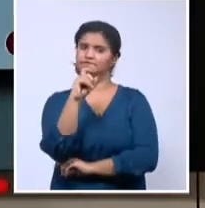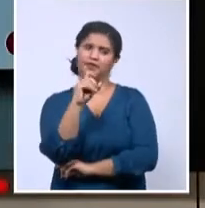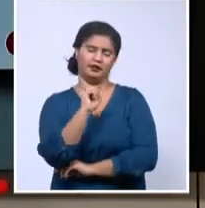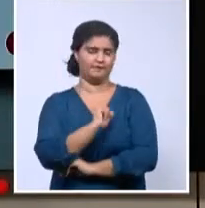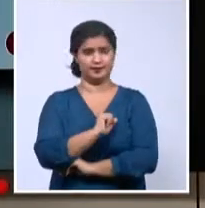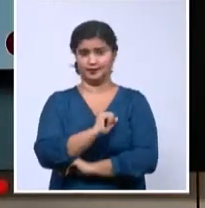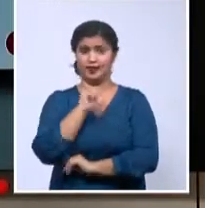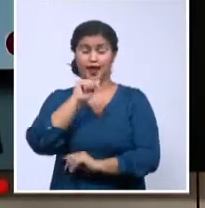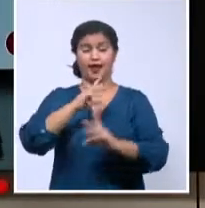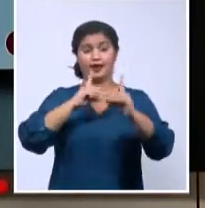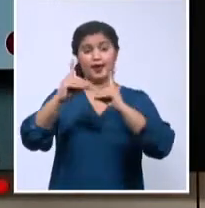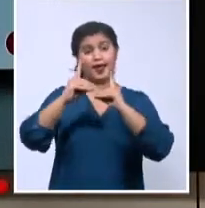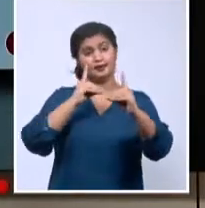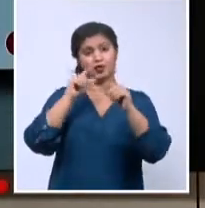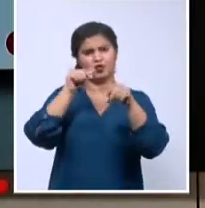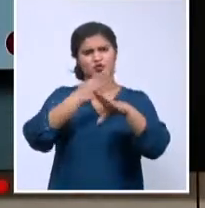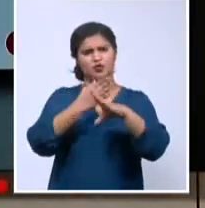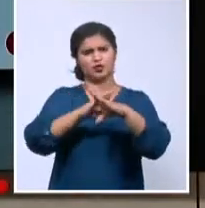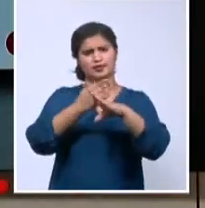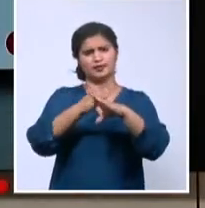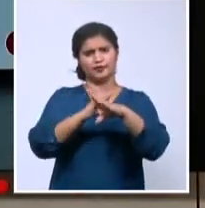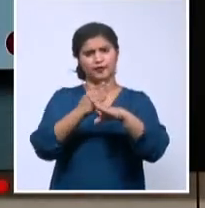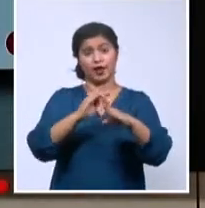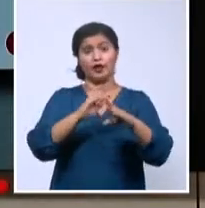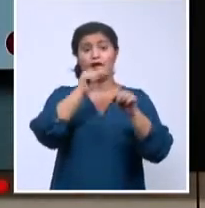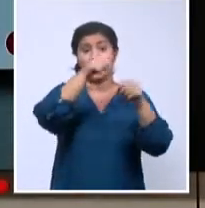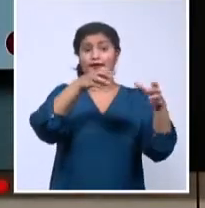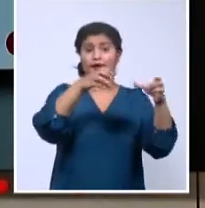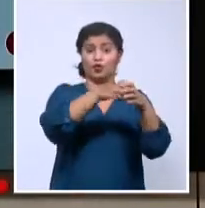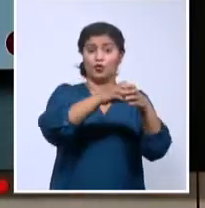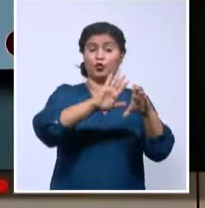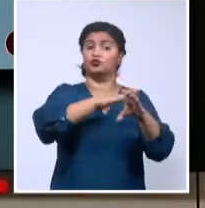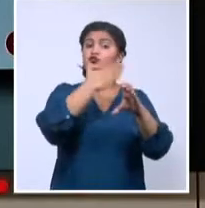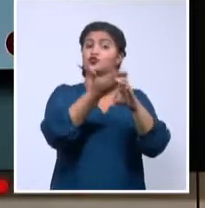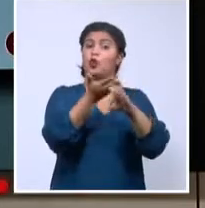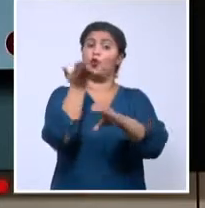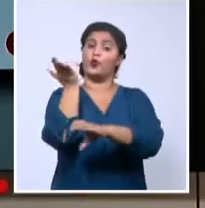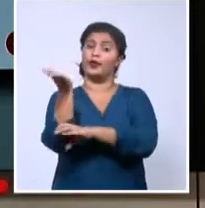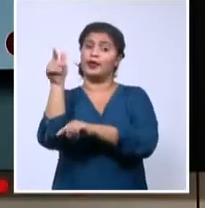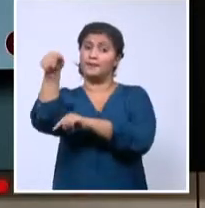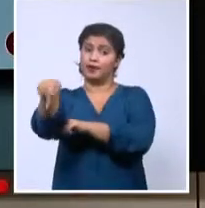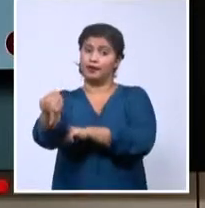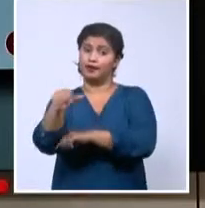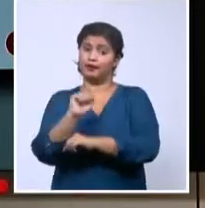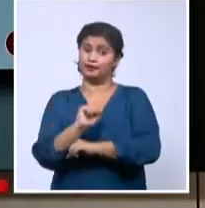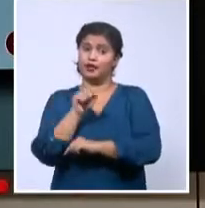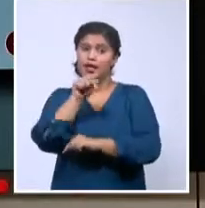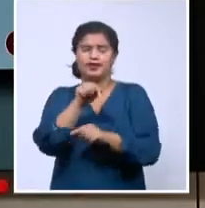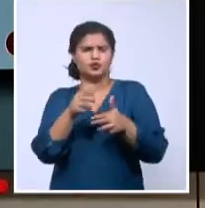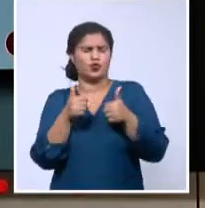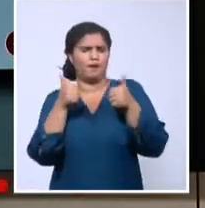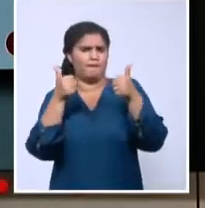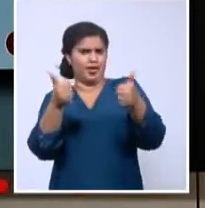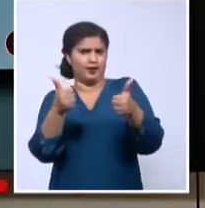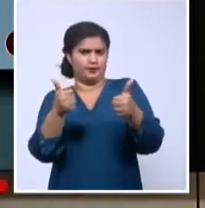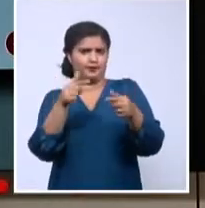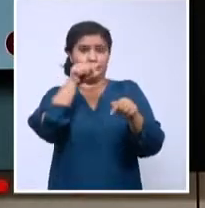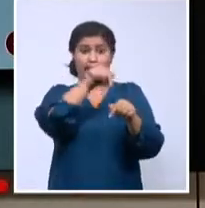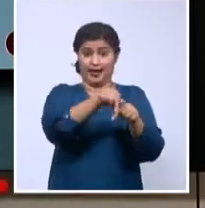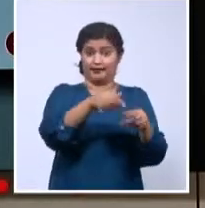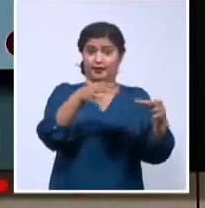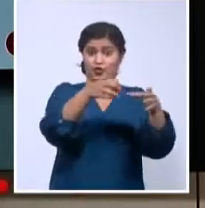bien claro ahí, con sus exigencias, con sus reglas, y si no, no hay diálogo? ¿Quién está diciendo eso? Fíjense, en varios